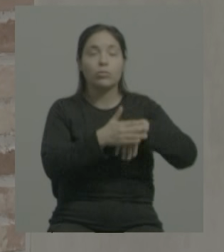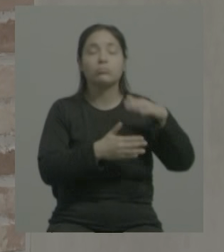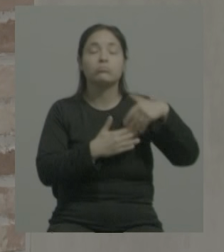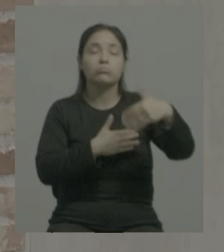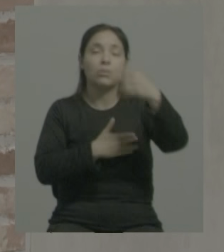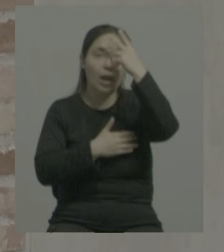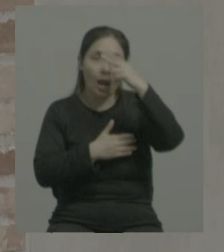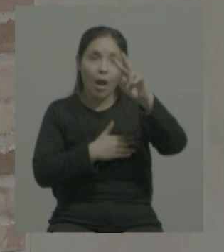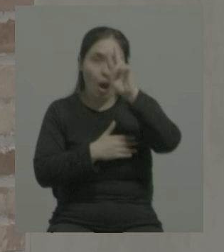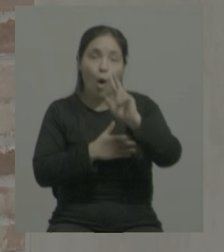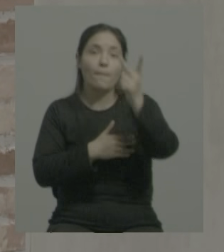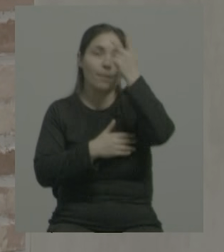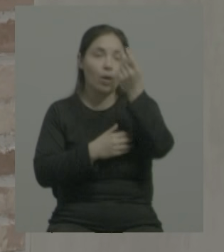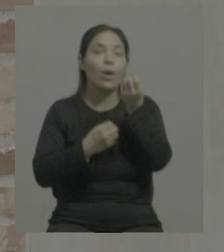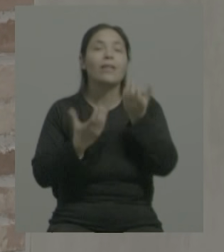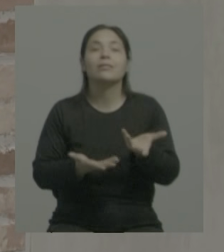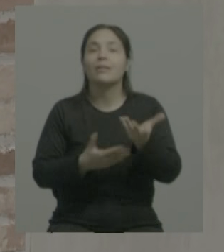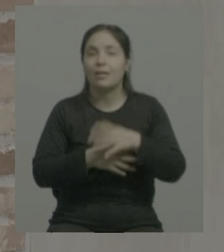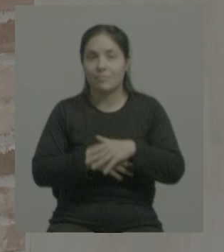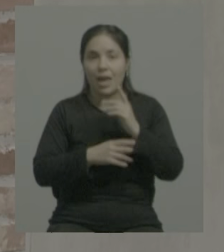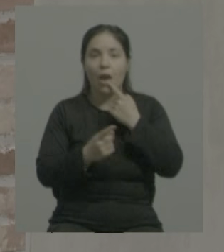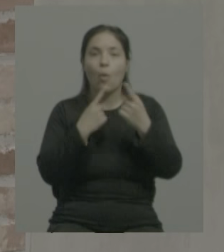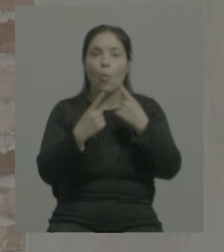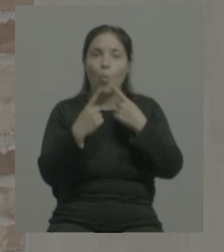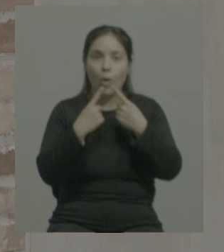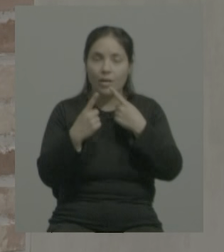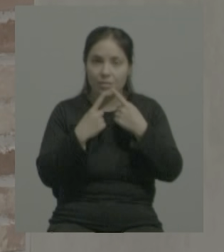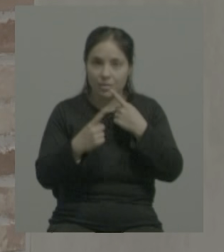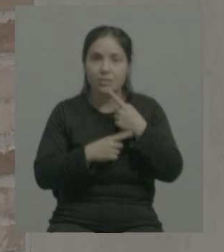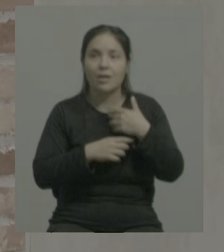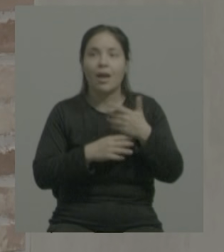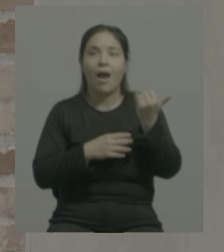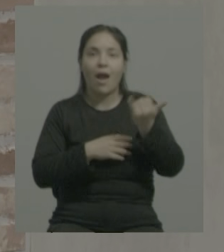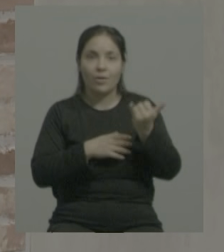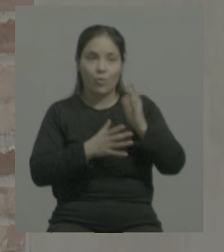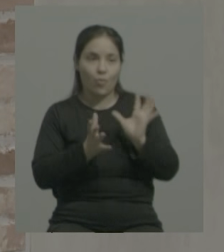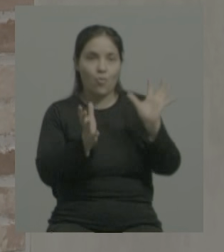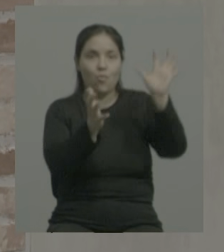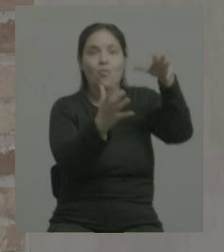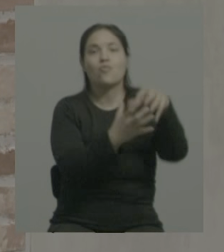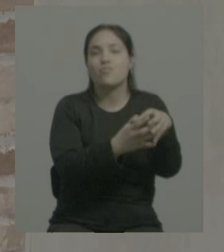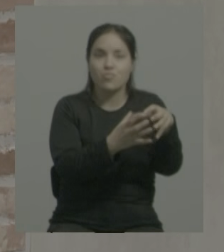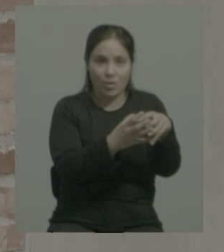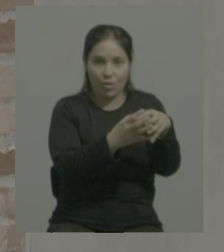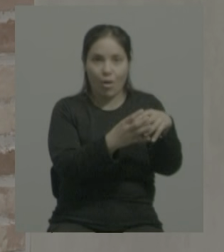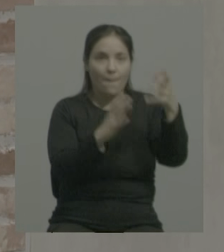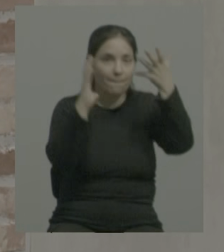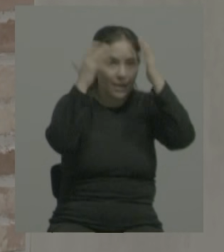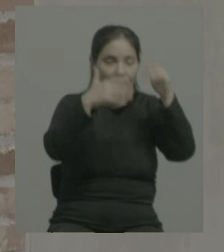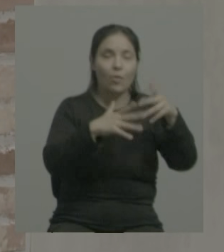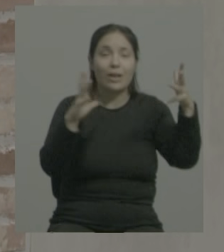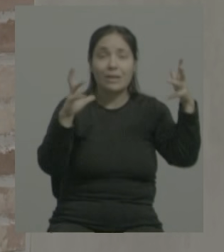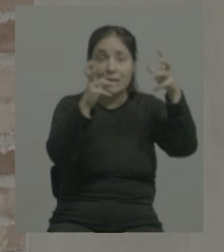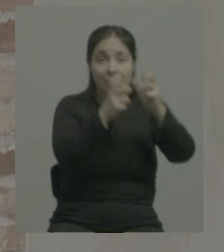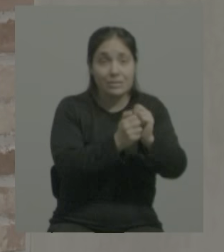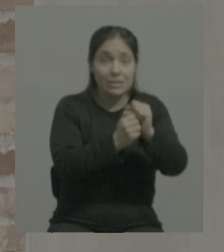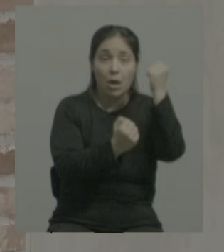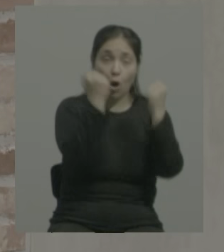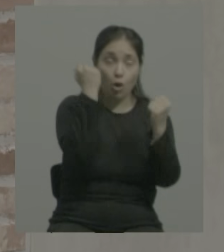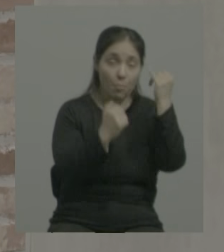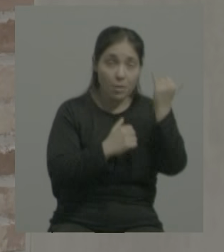también hay que decirlo, las encuestas hablan de que tiene como un público cautivo Milei y que a pesar de la crisis económica no cambia de opinión.